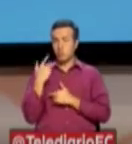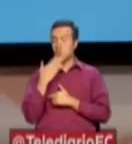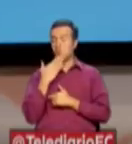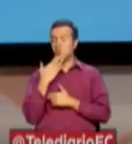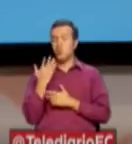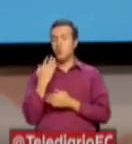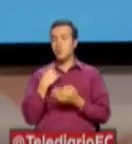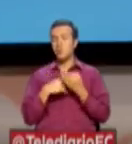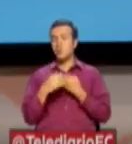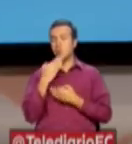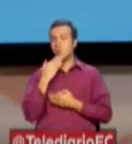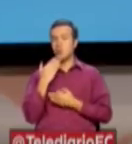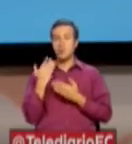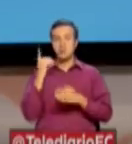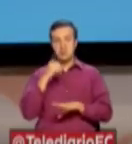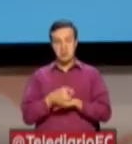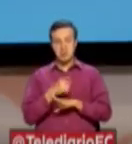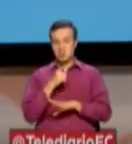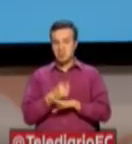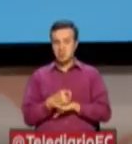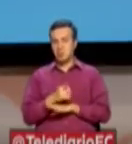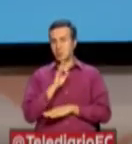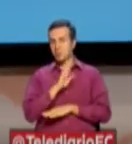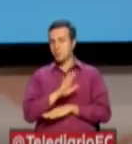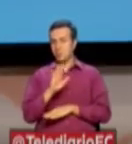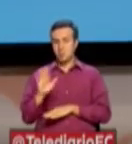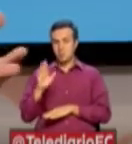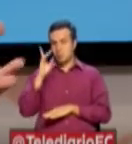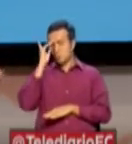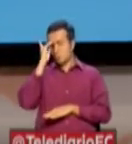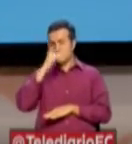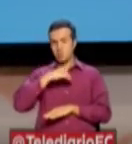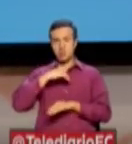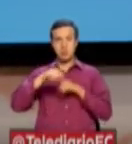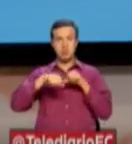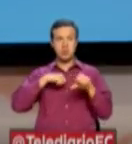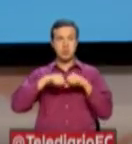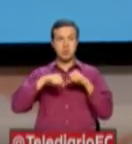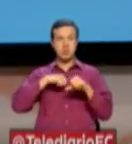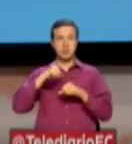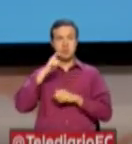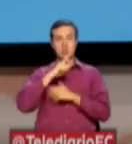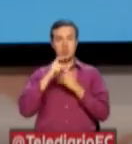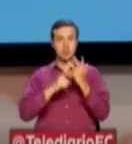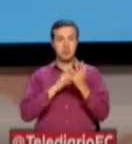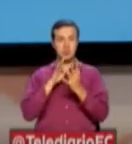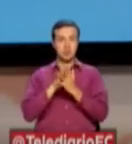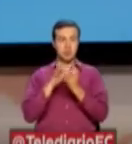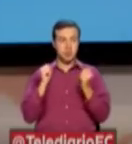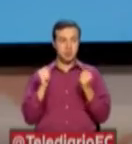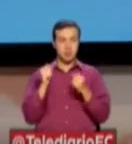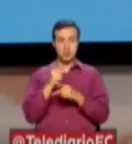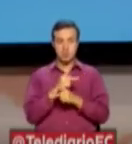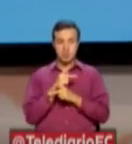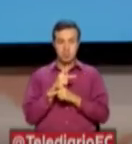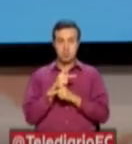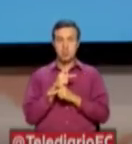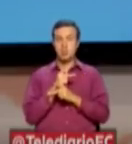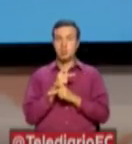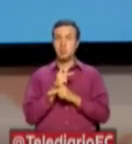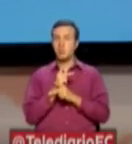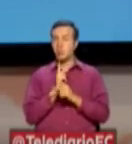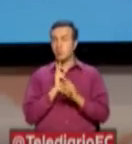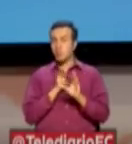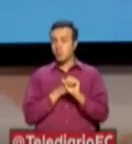denominar mandatos a sus resoluciones administrativas porque hay que entender que el consejo de participación ciudadana